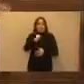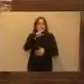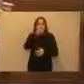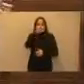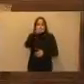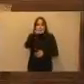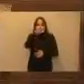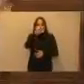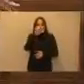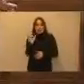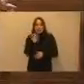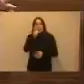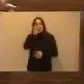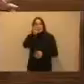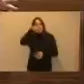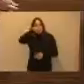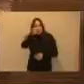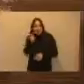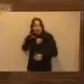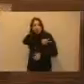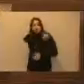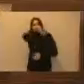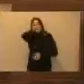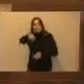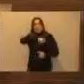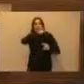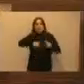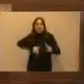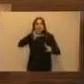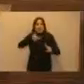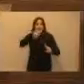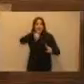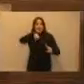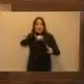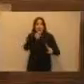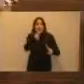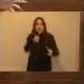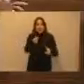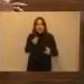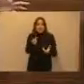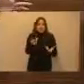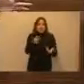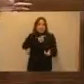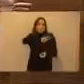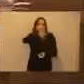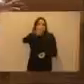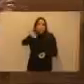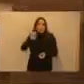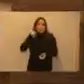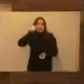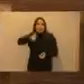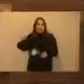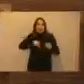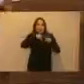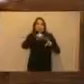Luis Atienza, gente muy relevante que se pasó a forrar en lo privado con empresas que tenían amplias vinculaciones con la administración, ¿no?